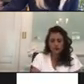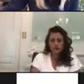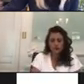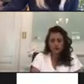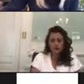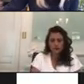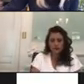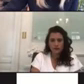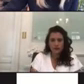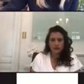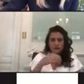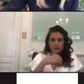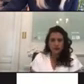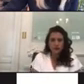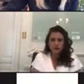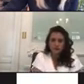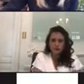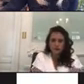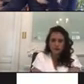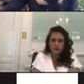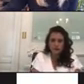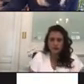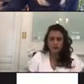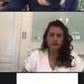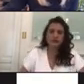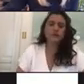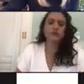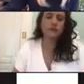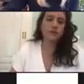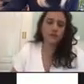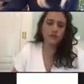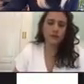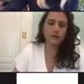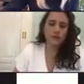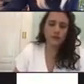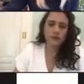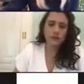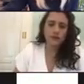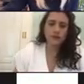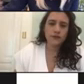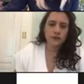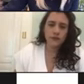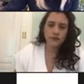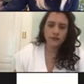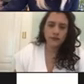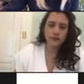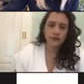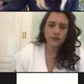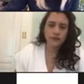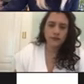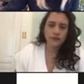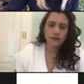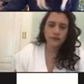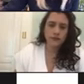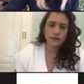capitales de los deportes. Los mexicanos amamos viajar y poder disfrutar de uno de nuestros eventos favoritos de acuerdo al deporte que más nos apasiona,